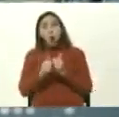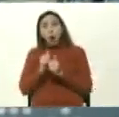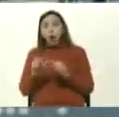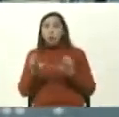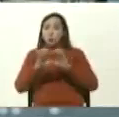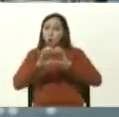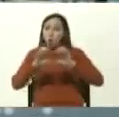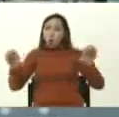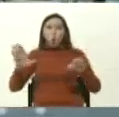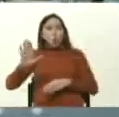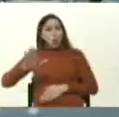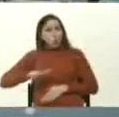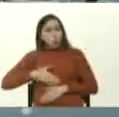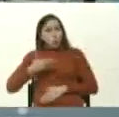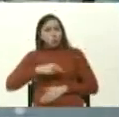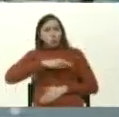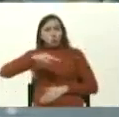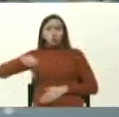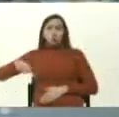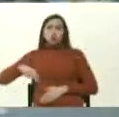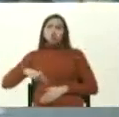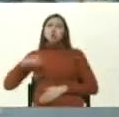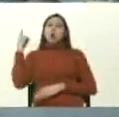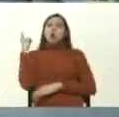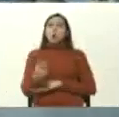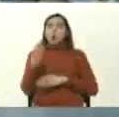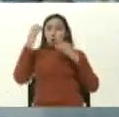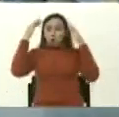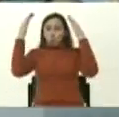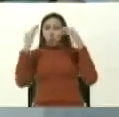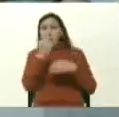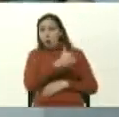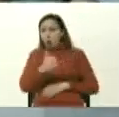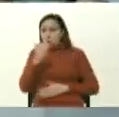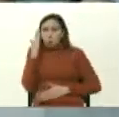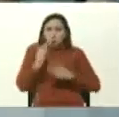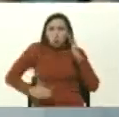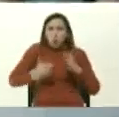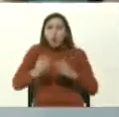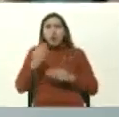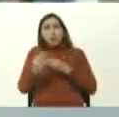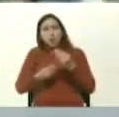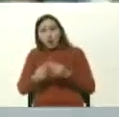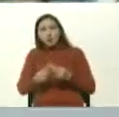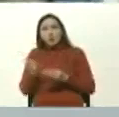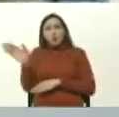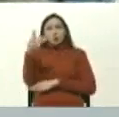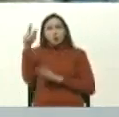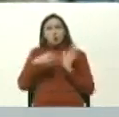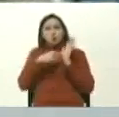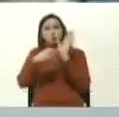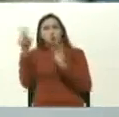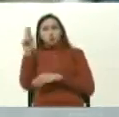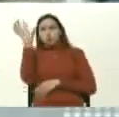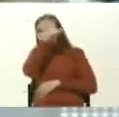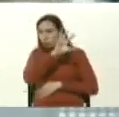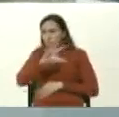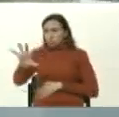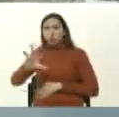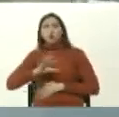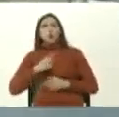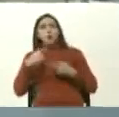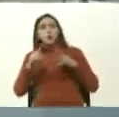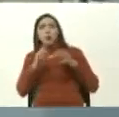educación, podamos nosotros no solo cumplir el sueño de estos atletas, sino enaltecer el tricolor nacional. Gracias,